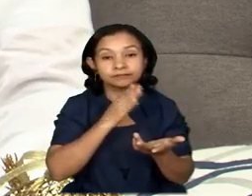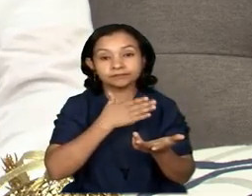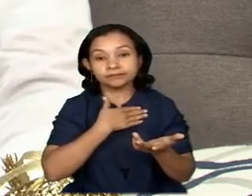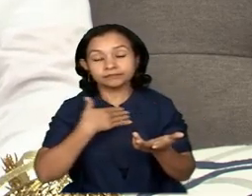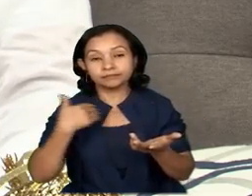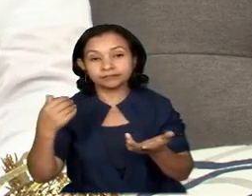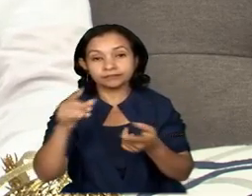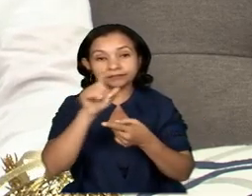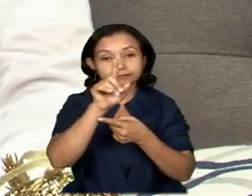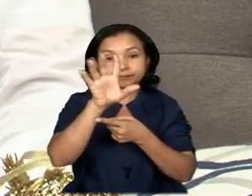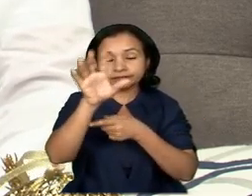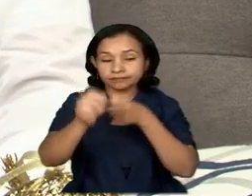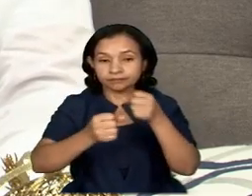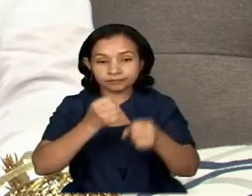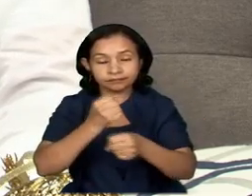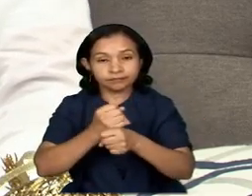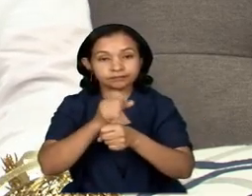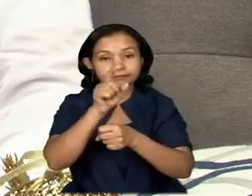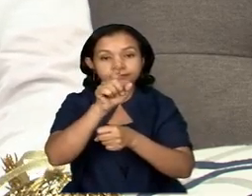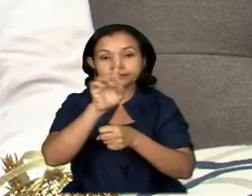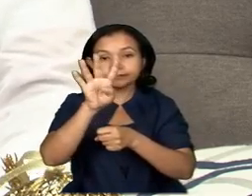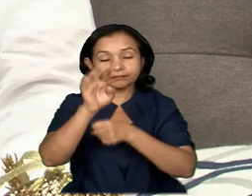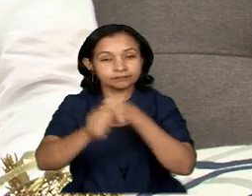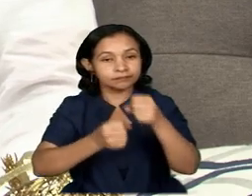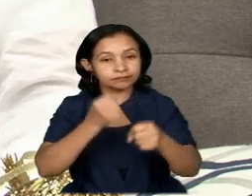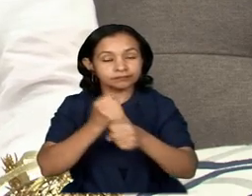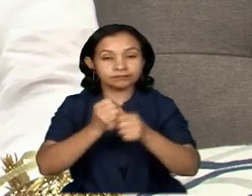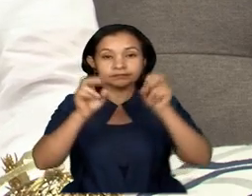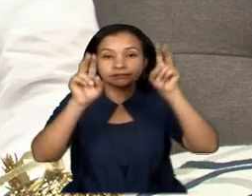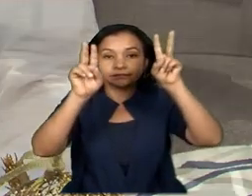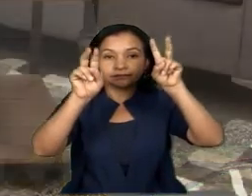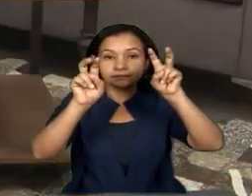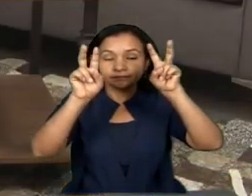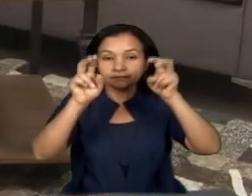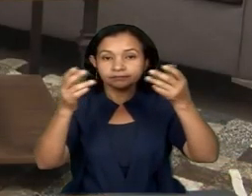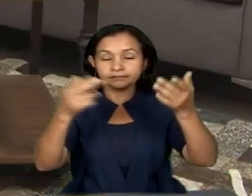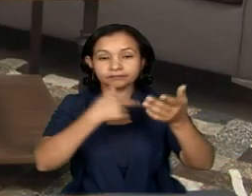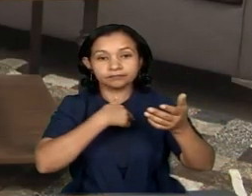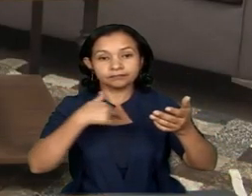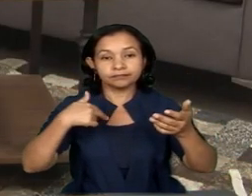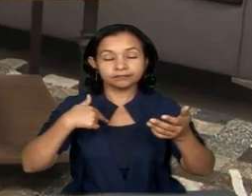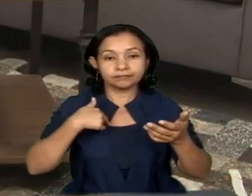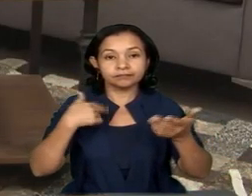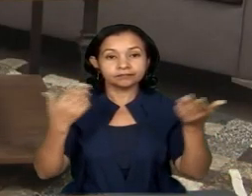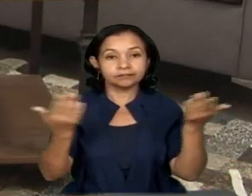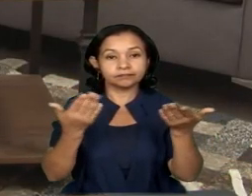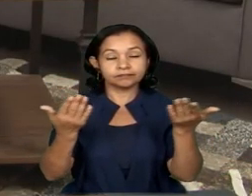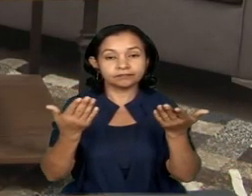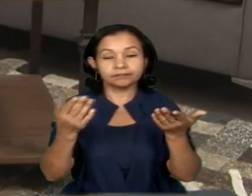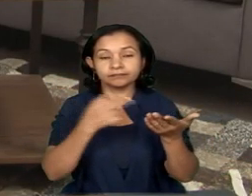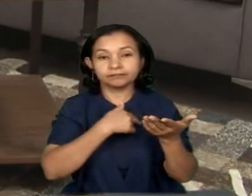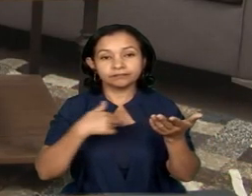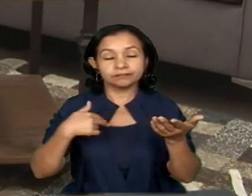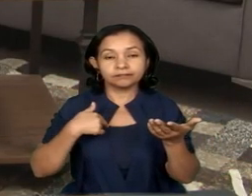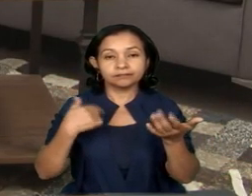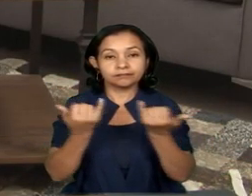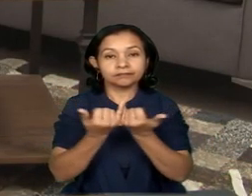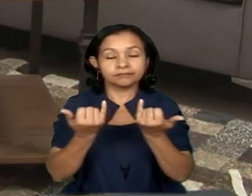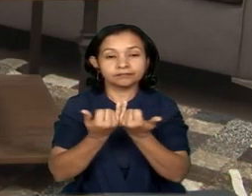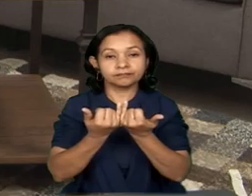años, 14 años. Adolescentes están produciendo contenido, están generando, están convirtiéndose